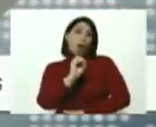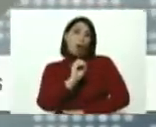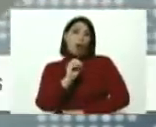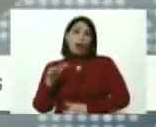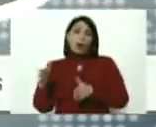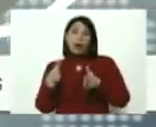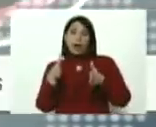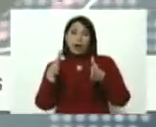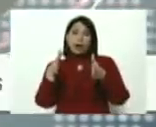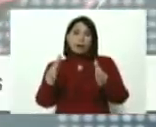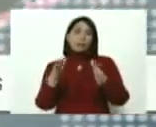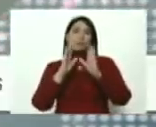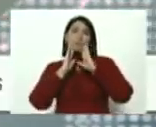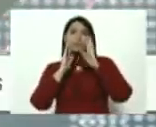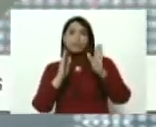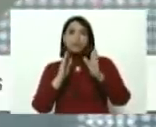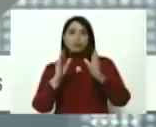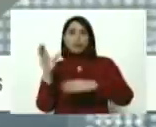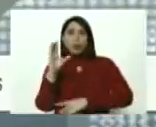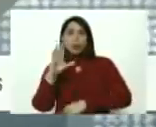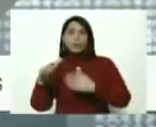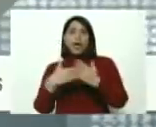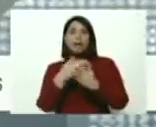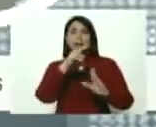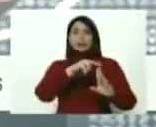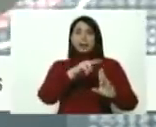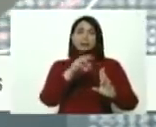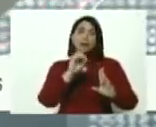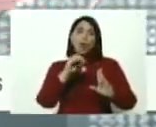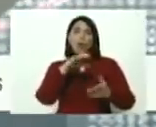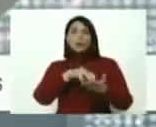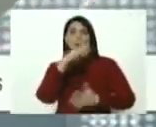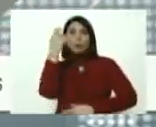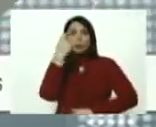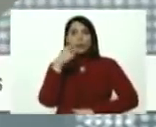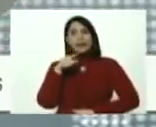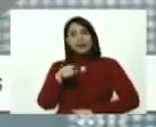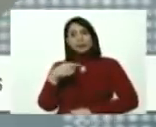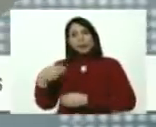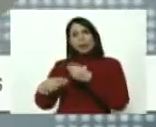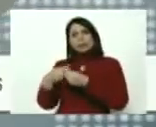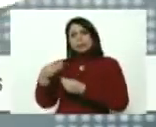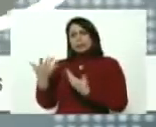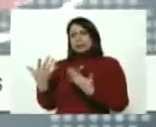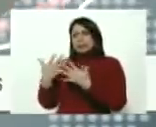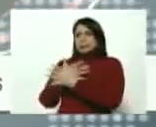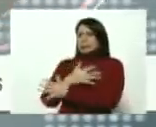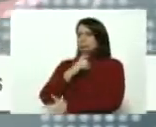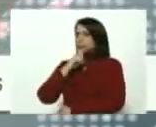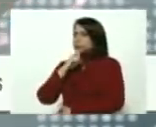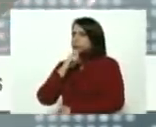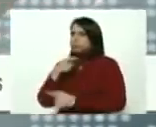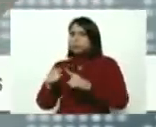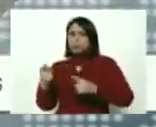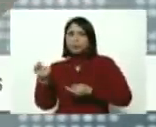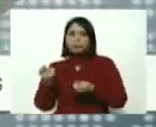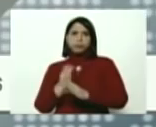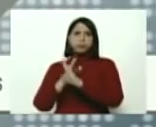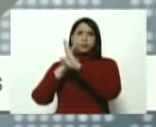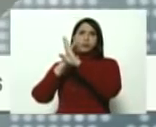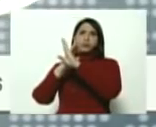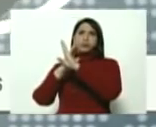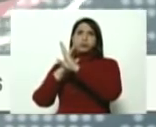desde Colombia hacia el estado Táchira o hacia el estado Apure. Eso genera una dificultad para el control,